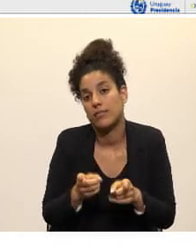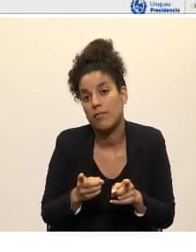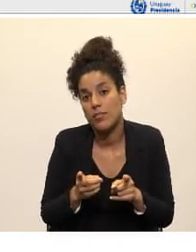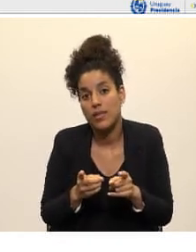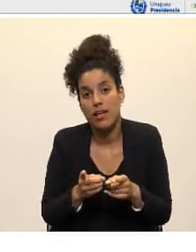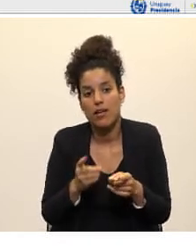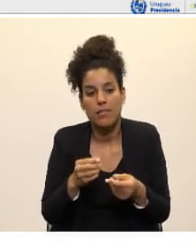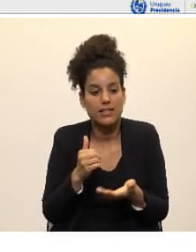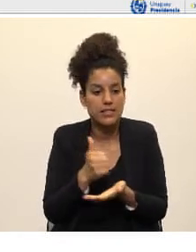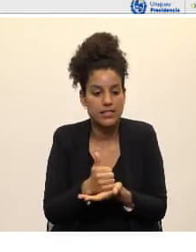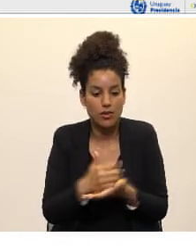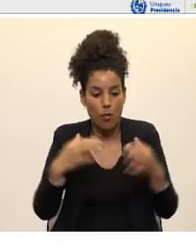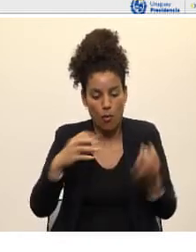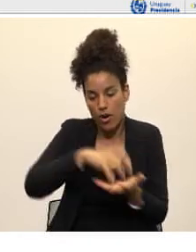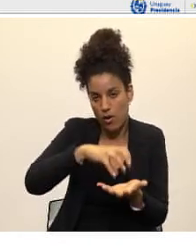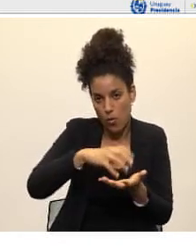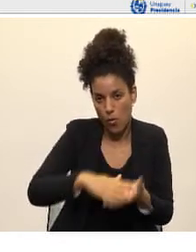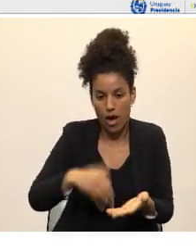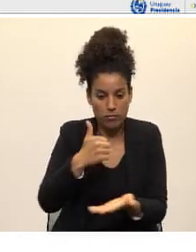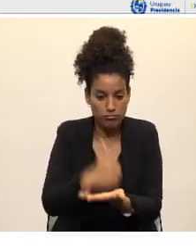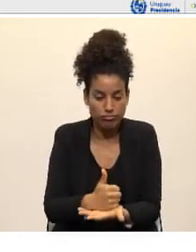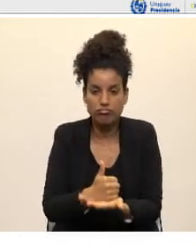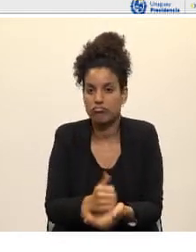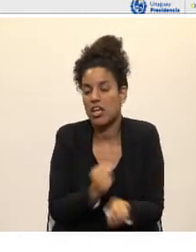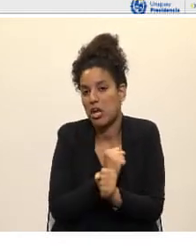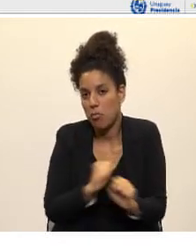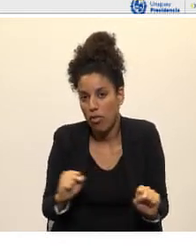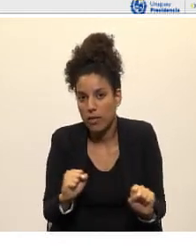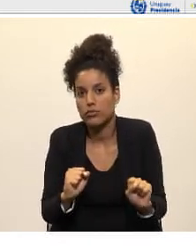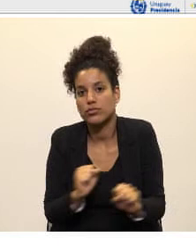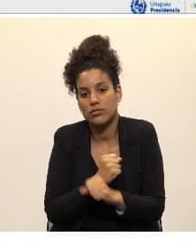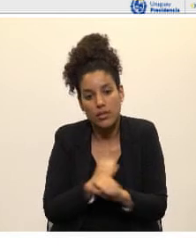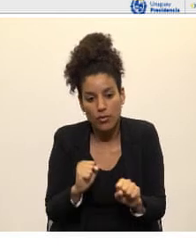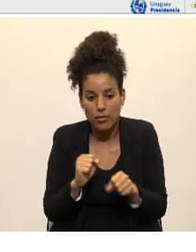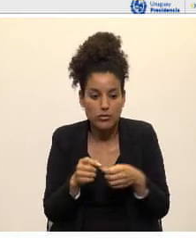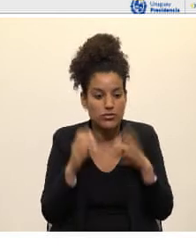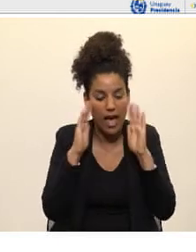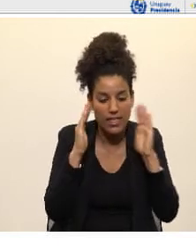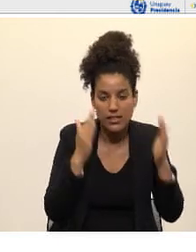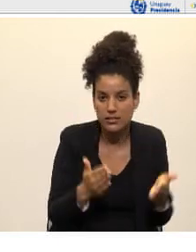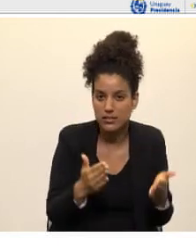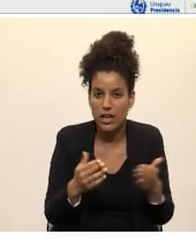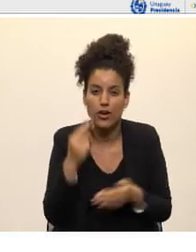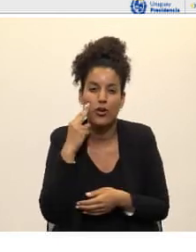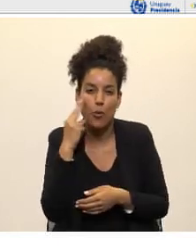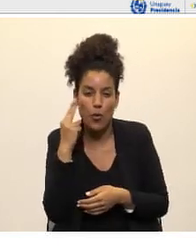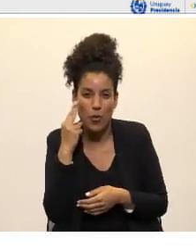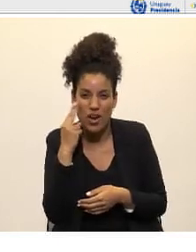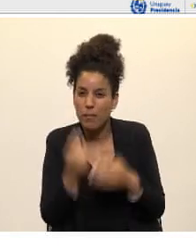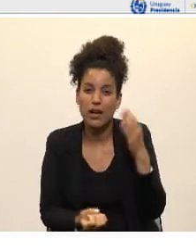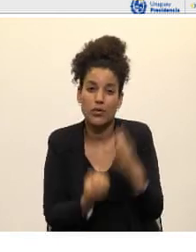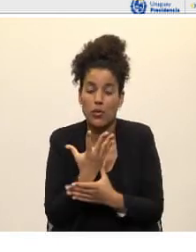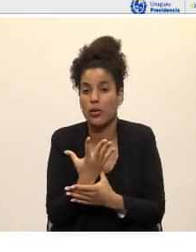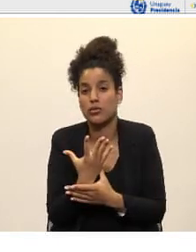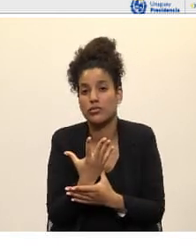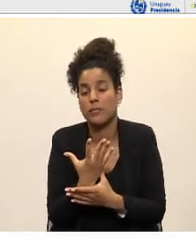mucho más situada y que nos permita estar a la altura de los nuevos desafíos que tenemos, que nadie ha querido estar, pero sin